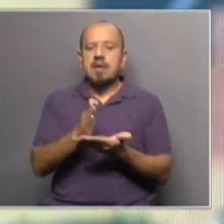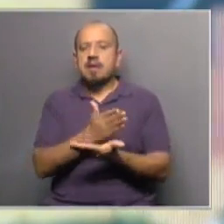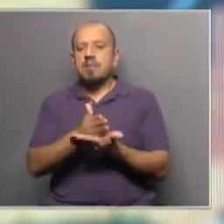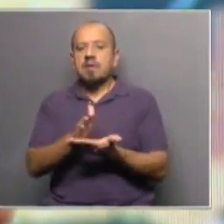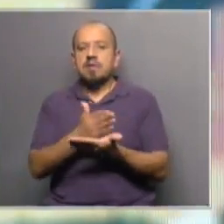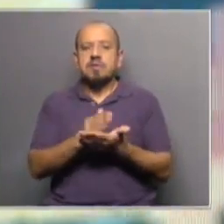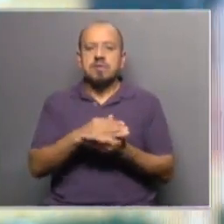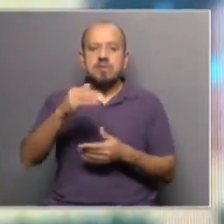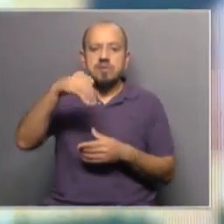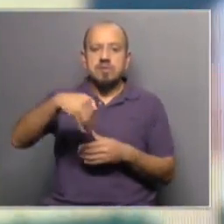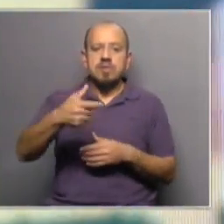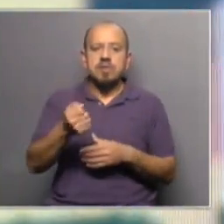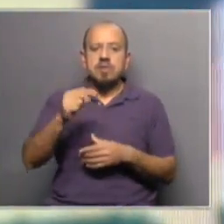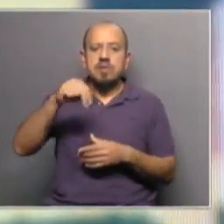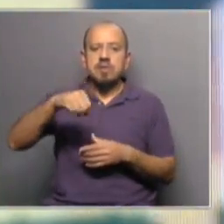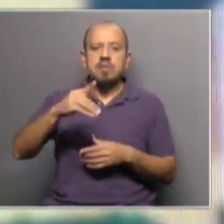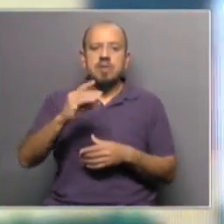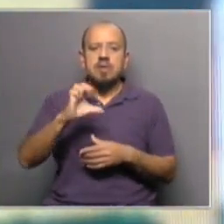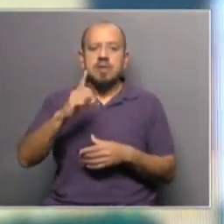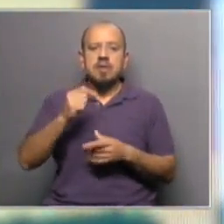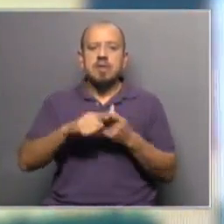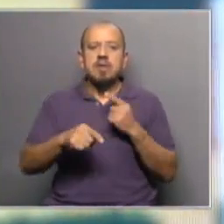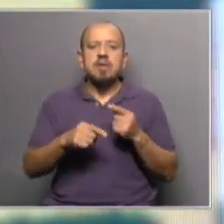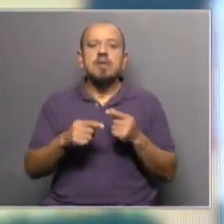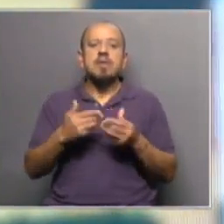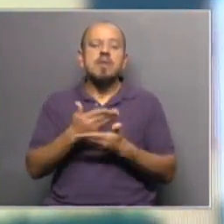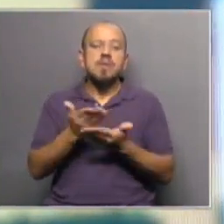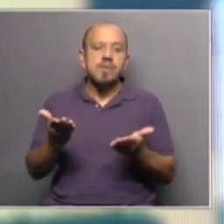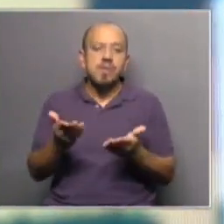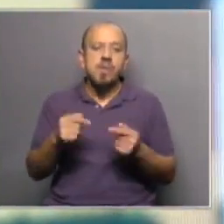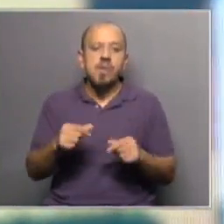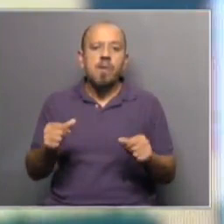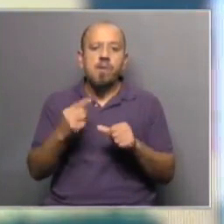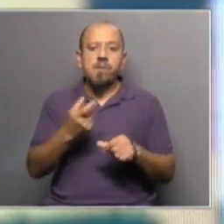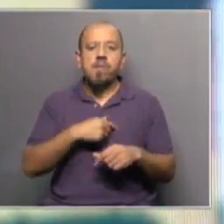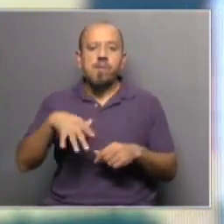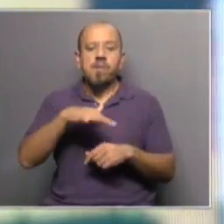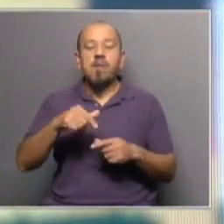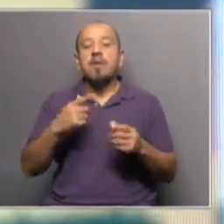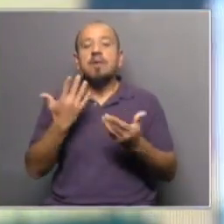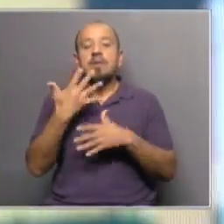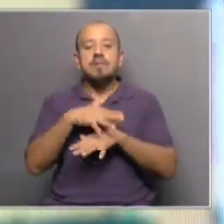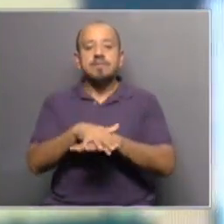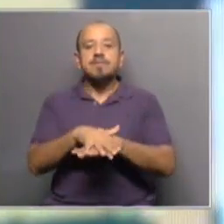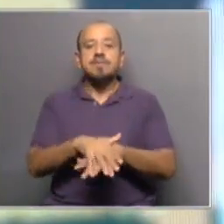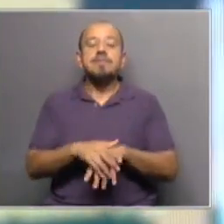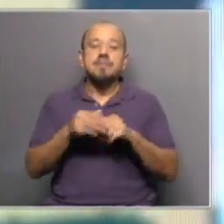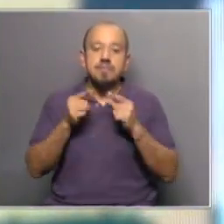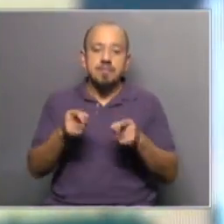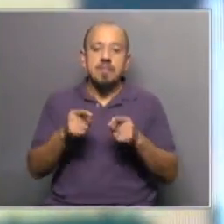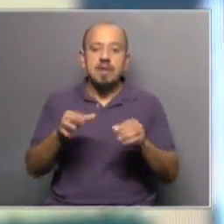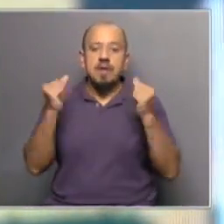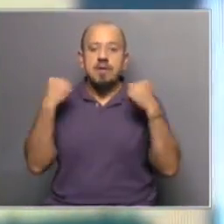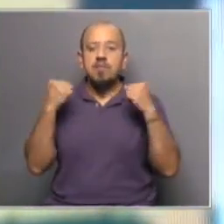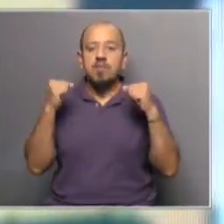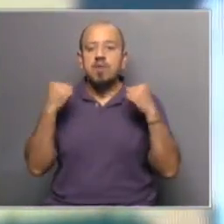y Mandela lo encuentra como, como un punto de interacción para crear una sociedad más integrada, ¿no? Y entonces ahí el deporte